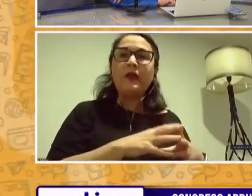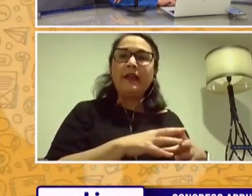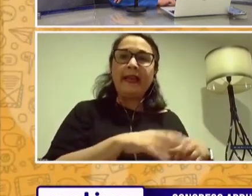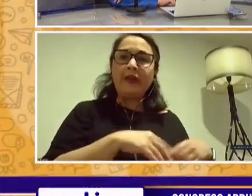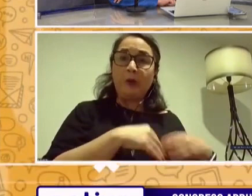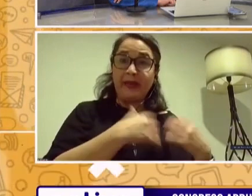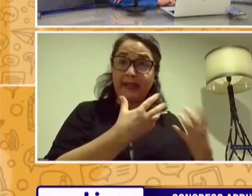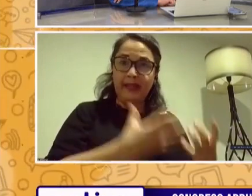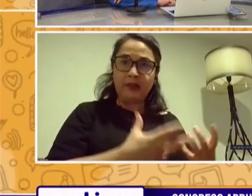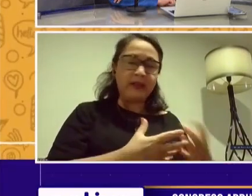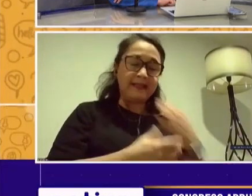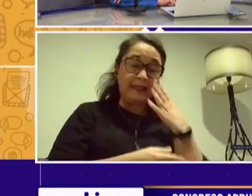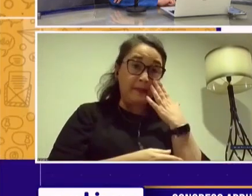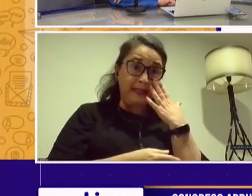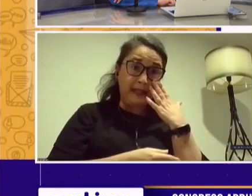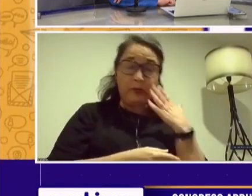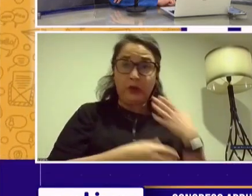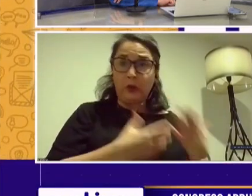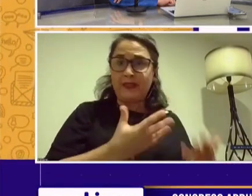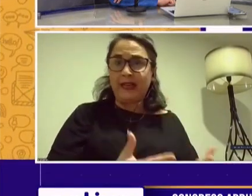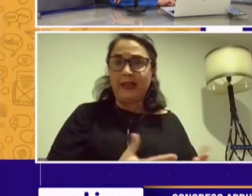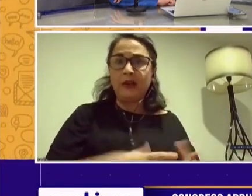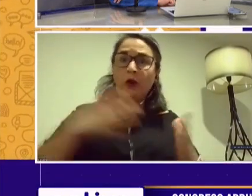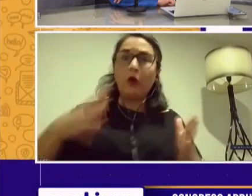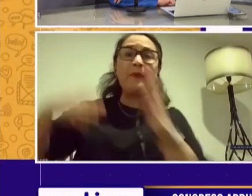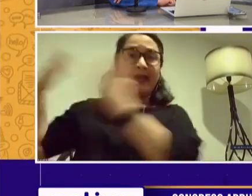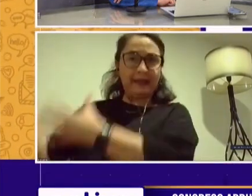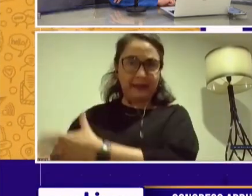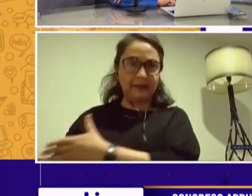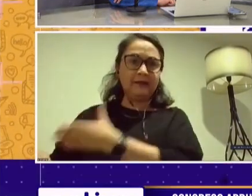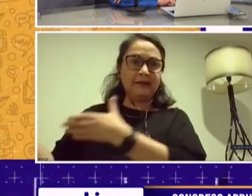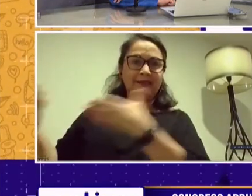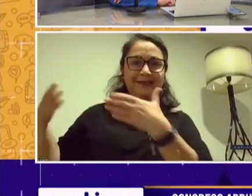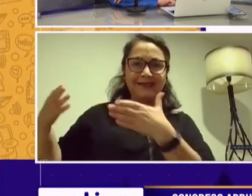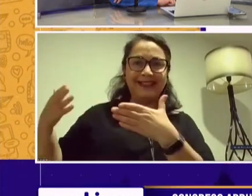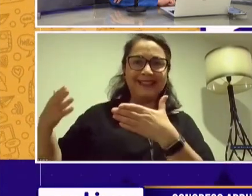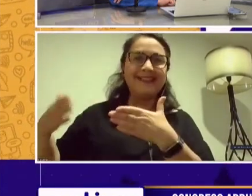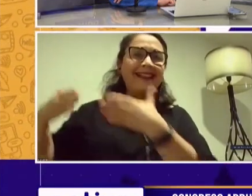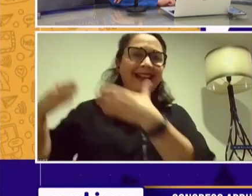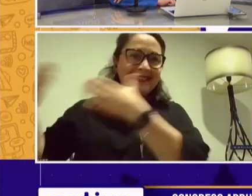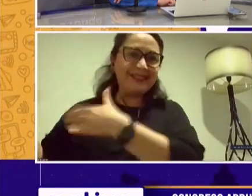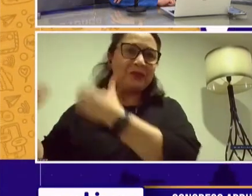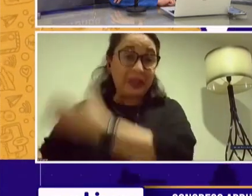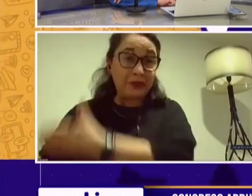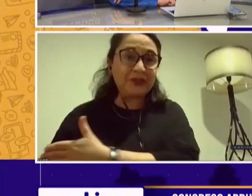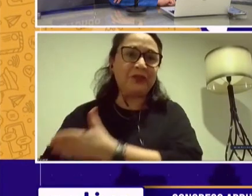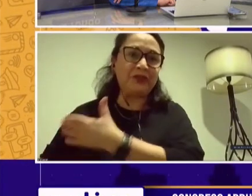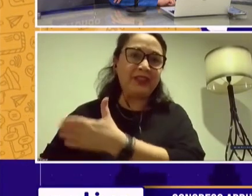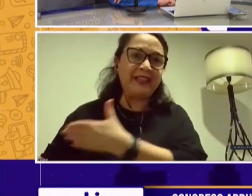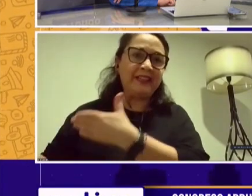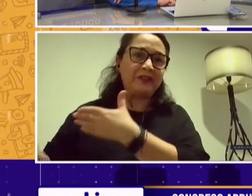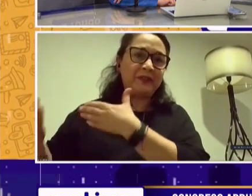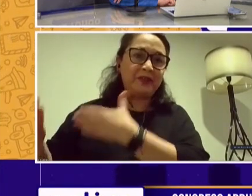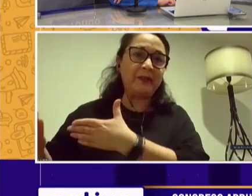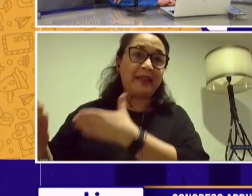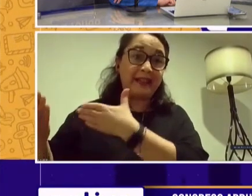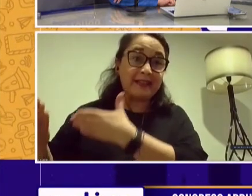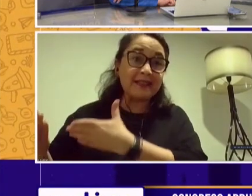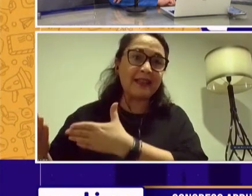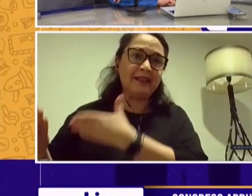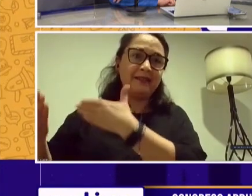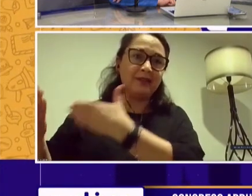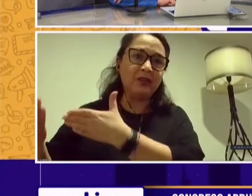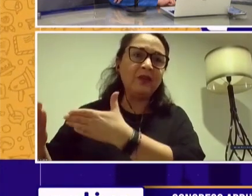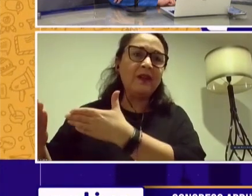Moro. Ellos perdieron esta demanda en el Poder Judicial. Luego pierden ante el Tribunal Constitucional la Anticoncepción de